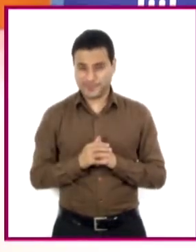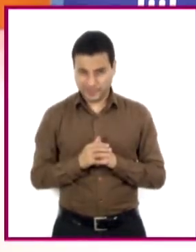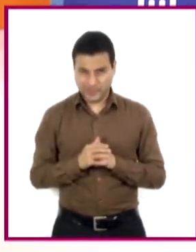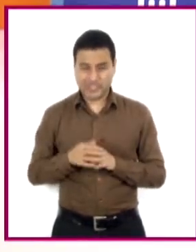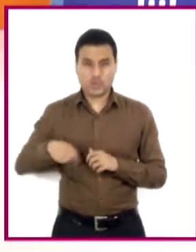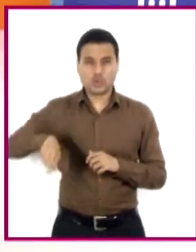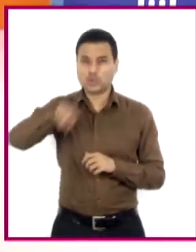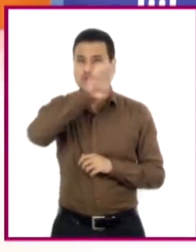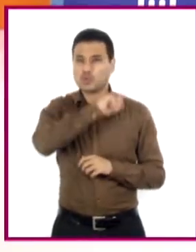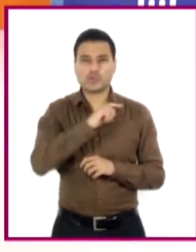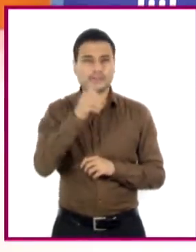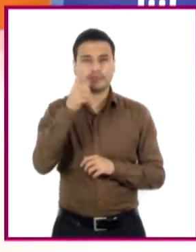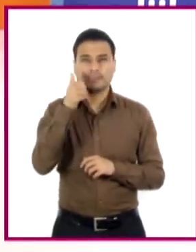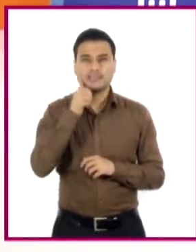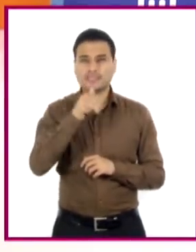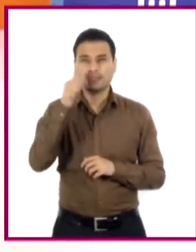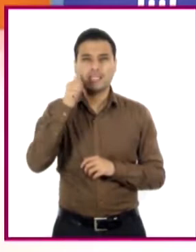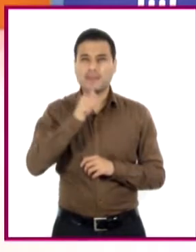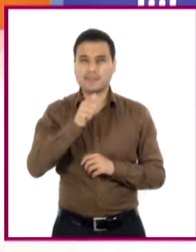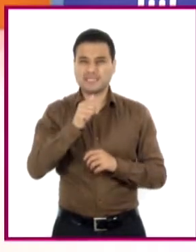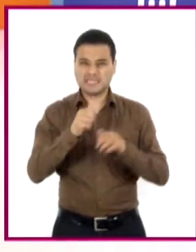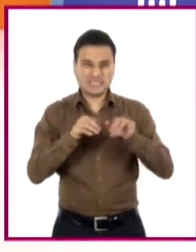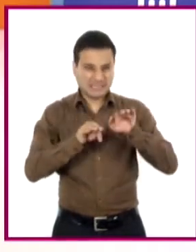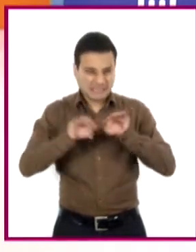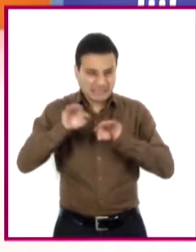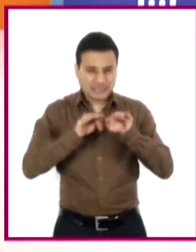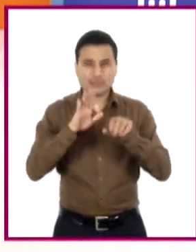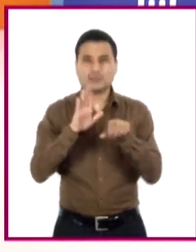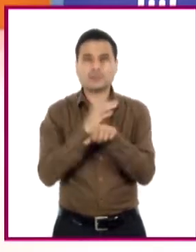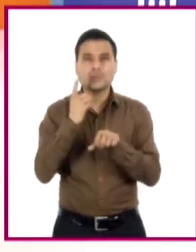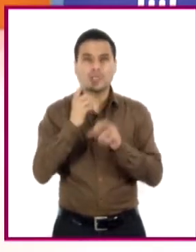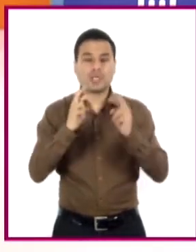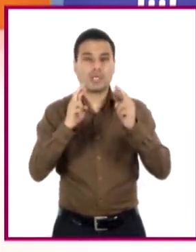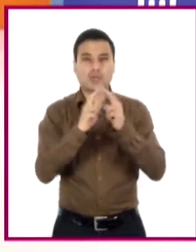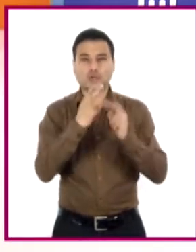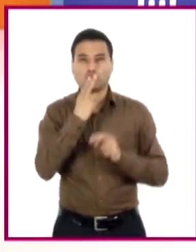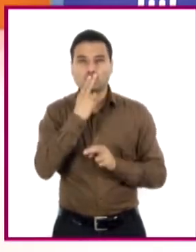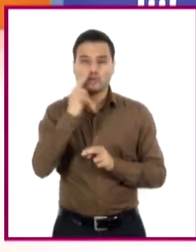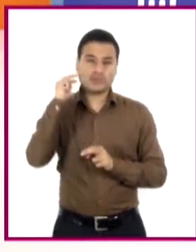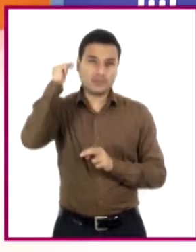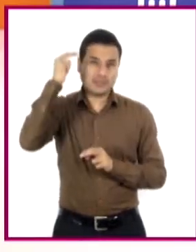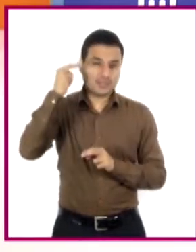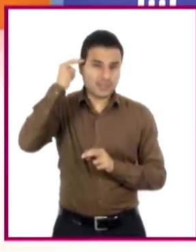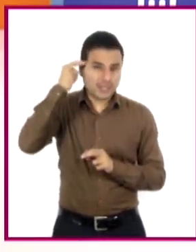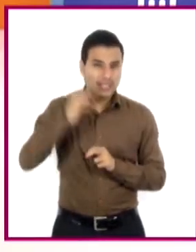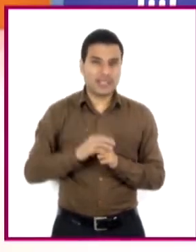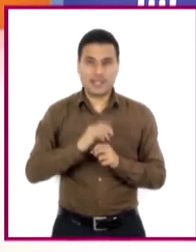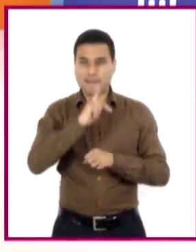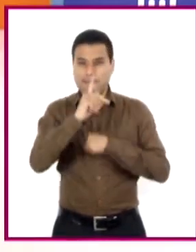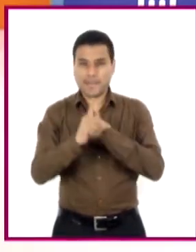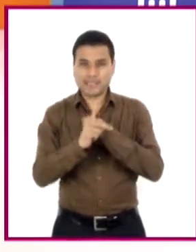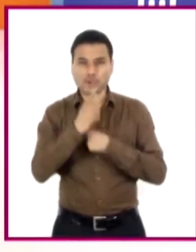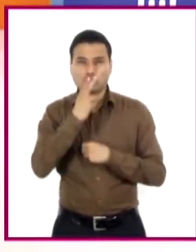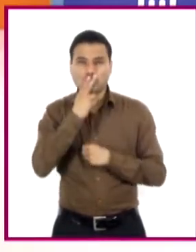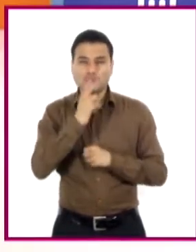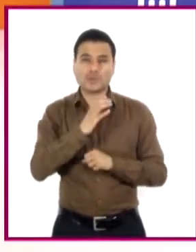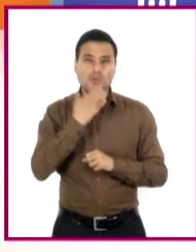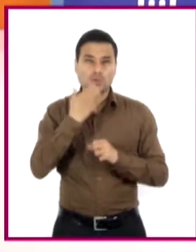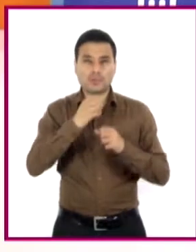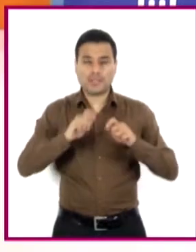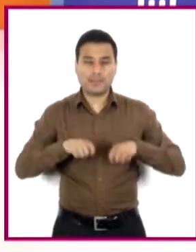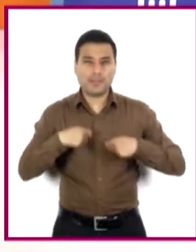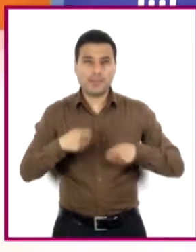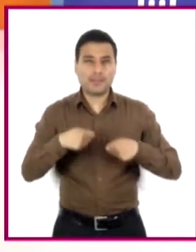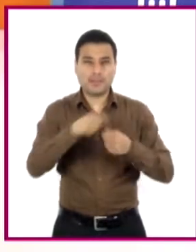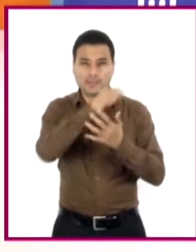constantes desvelos es mantener nuestra religión, el rey, la patria y pureza de costumbres, y que no